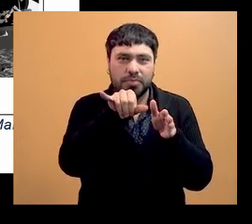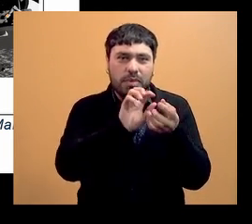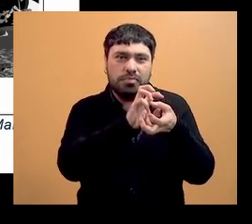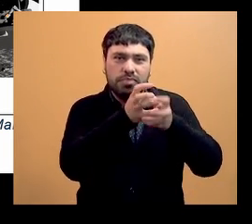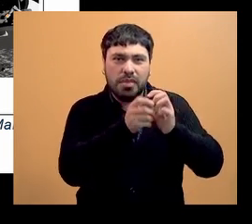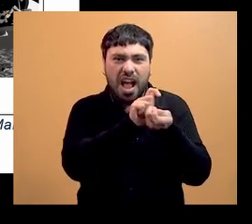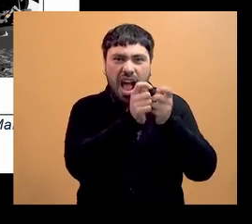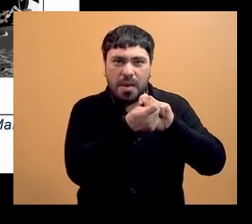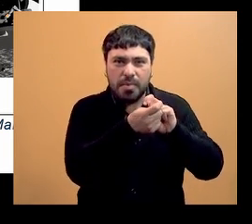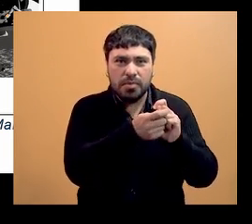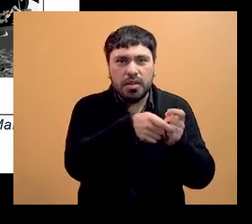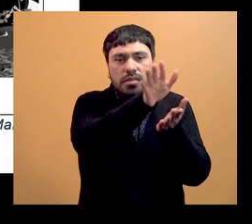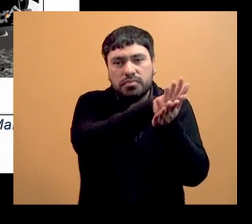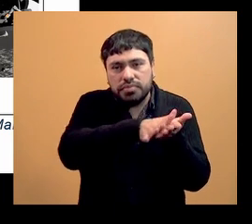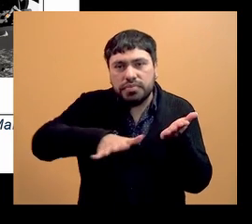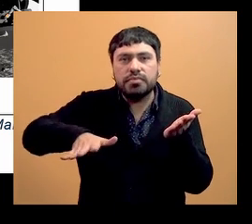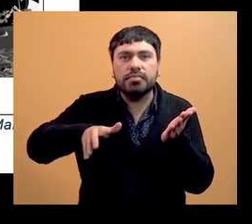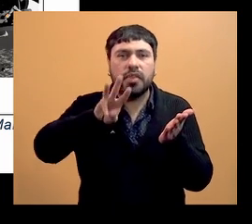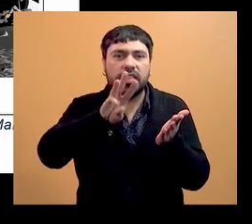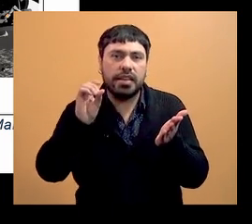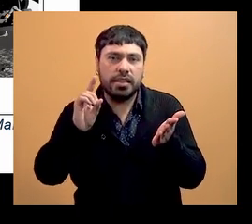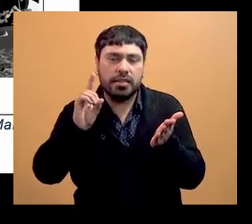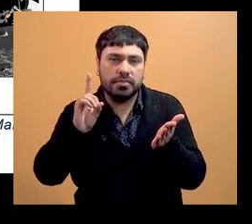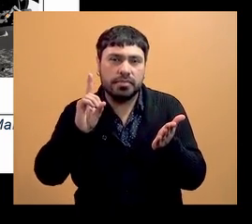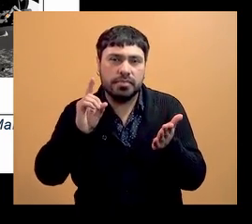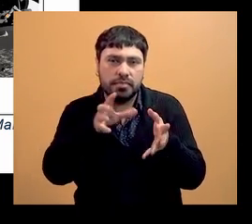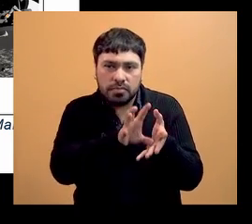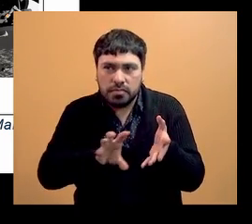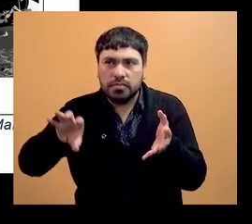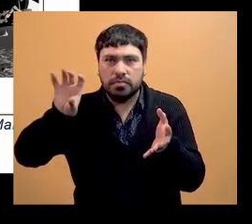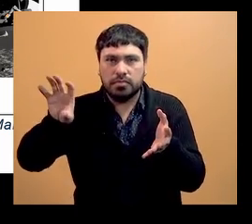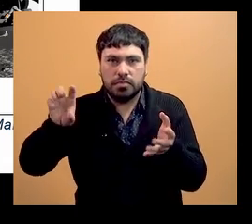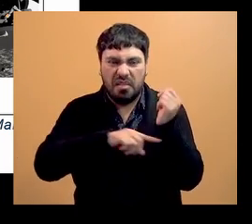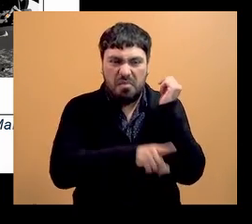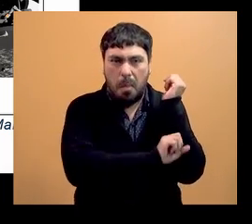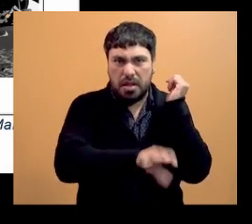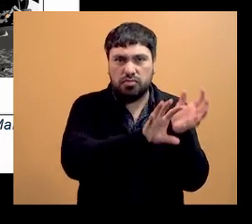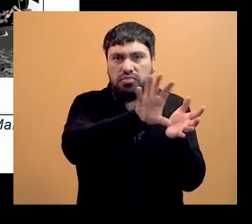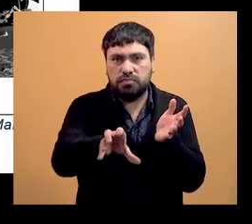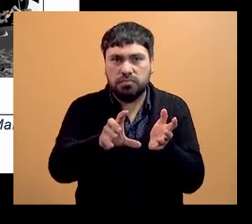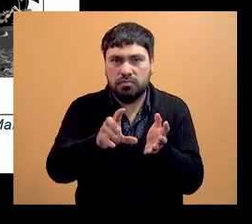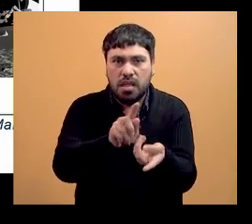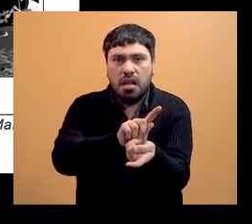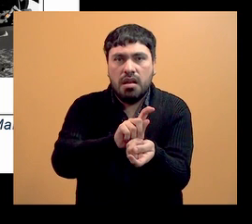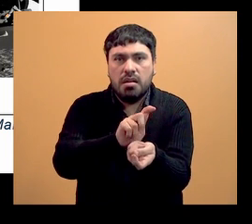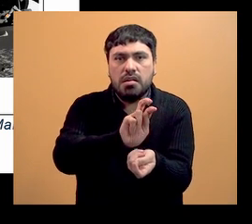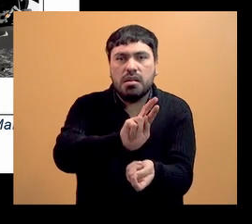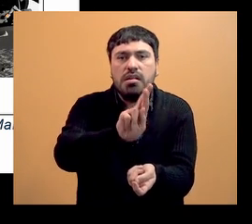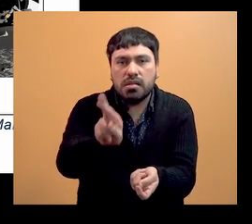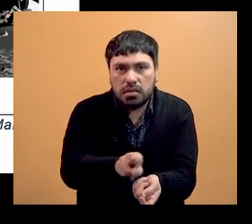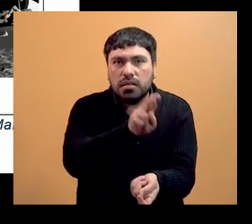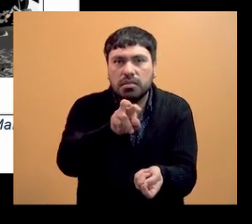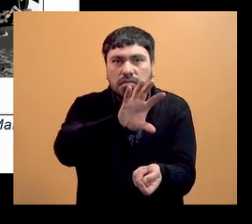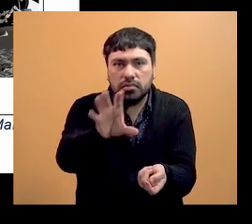o Fused Deposition Modeling, es decir, un hilo plástico en un rollo pasa por un extrusor que no es nada más que una